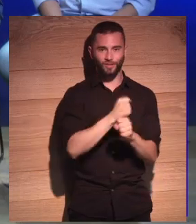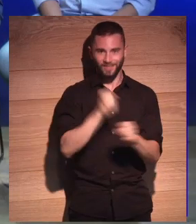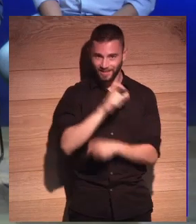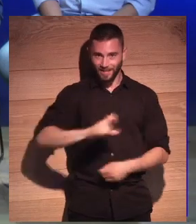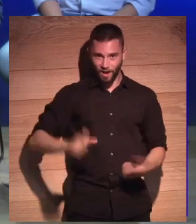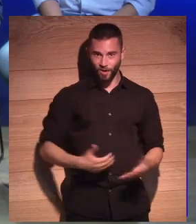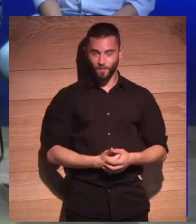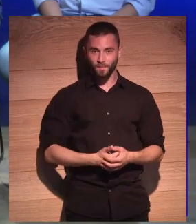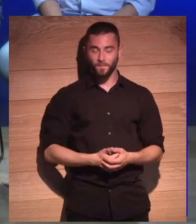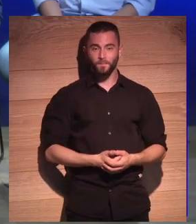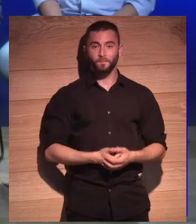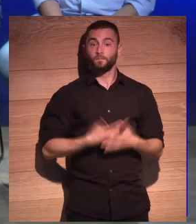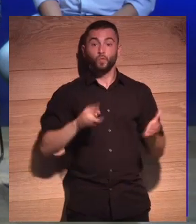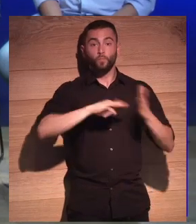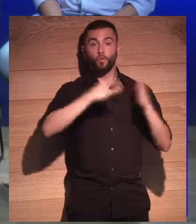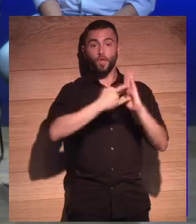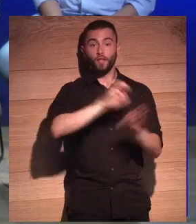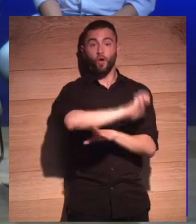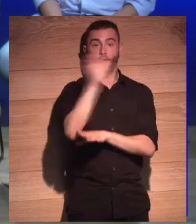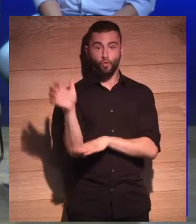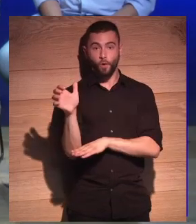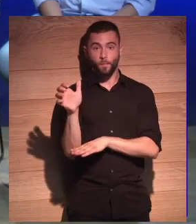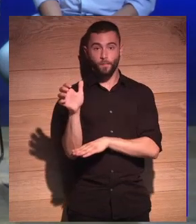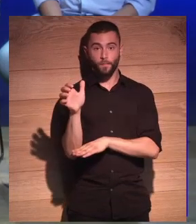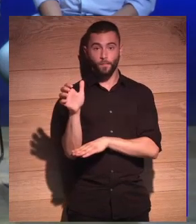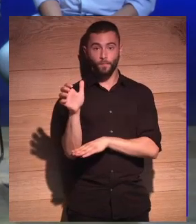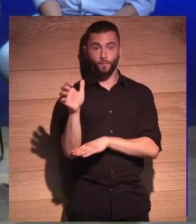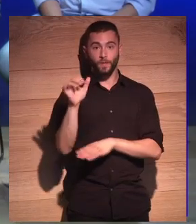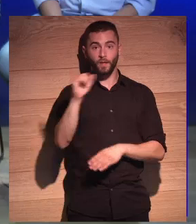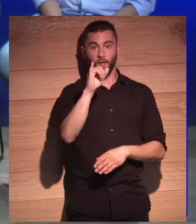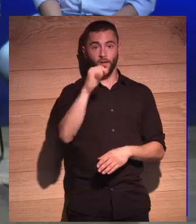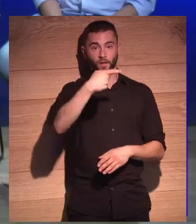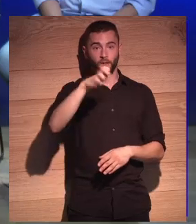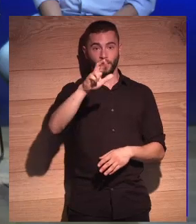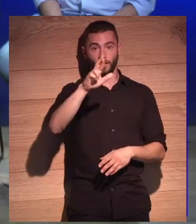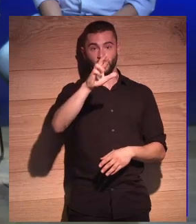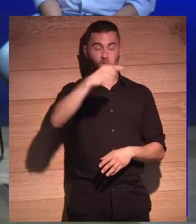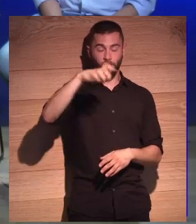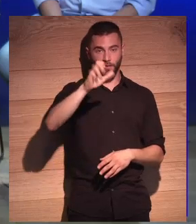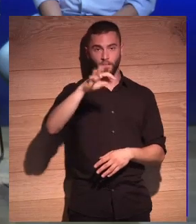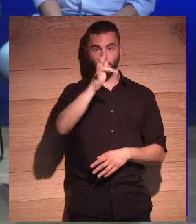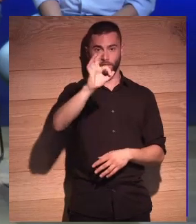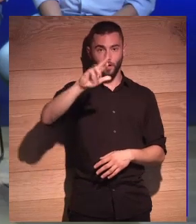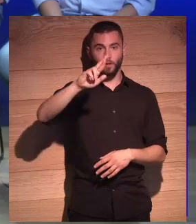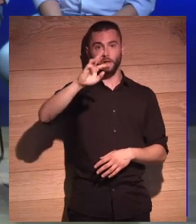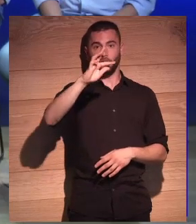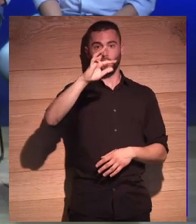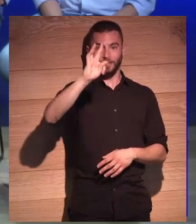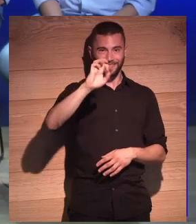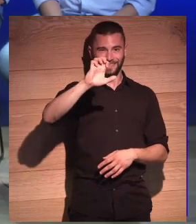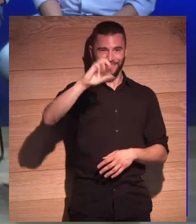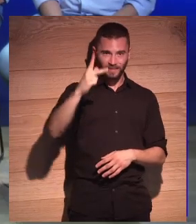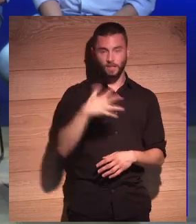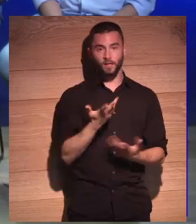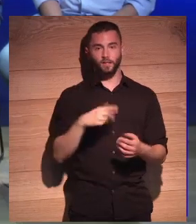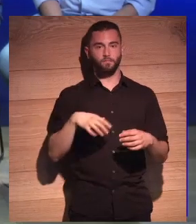¿De acuerdo? Luego es un proyecto europeo, se llama Just for Tech, y hay varias iniciativas en las que se está trabajando. ¿De